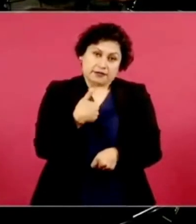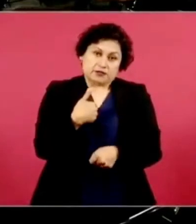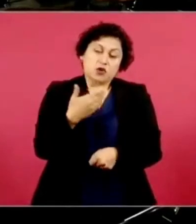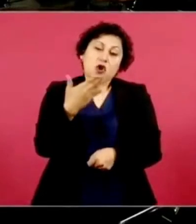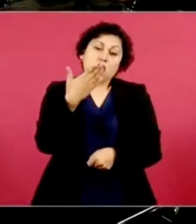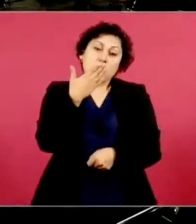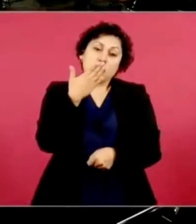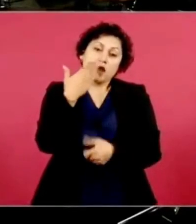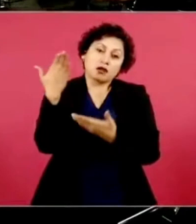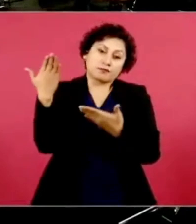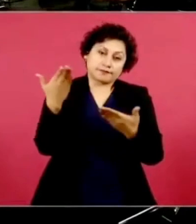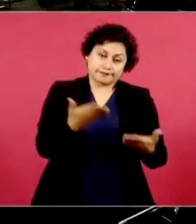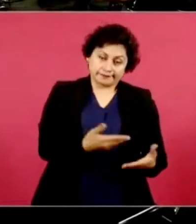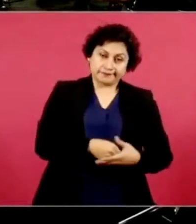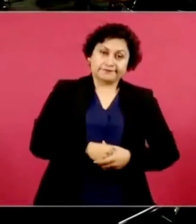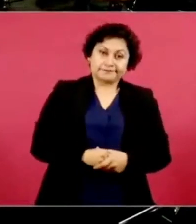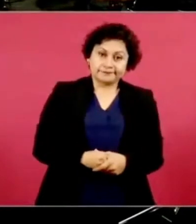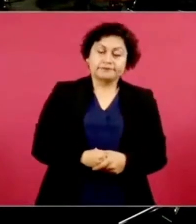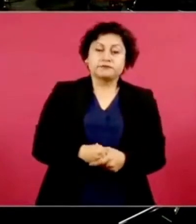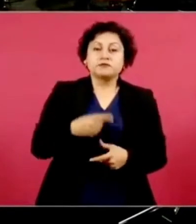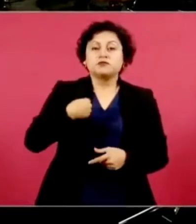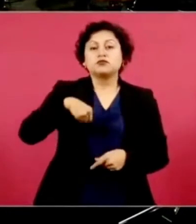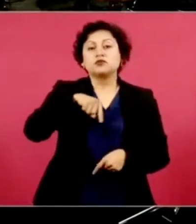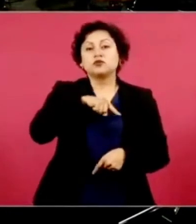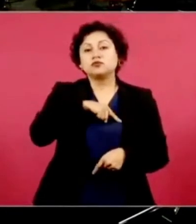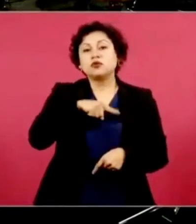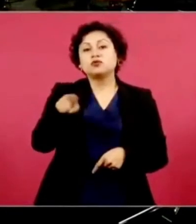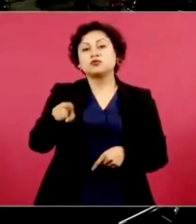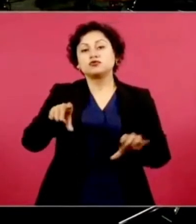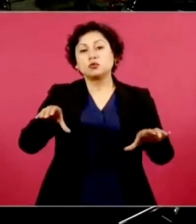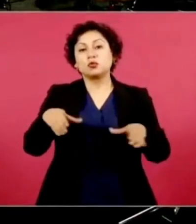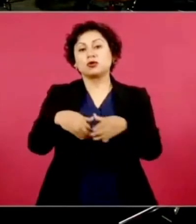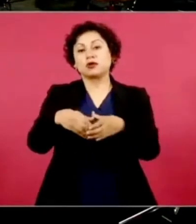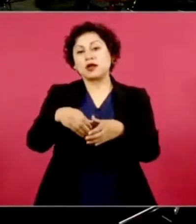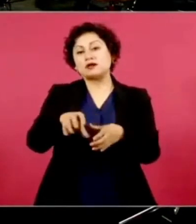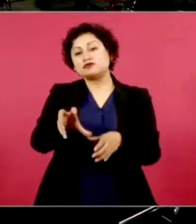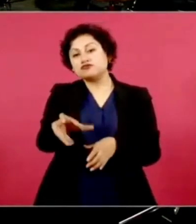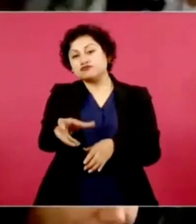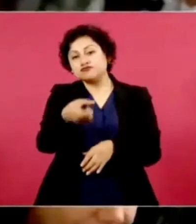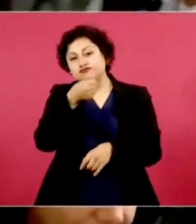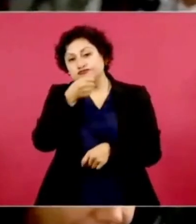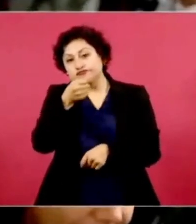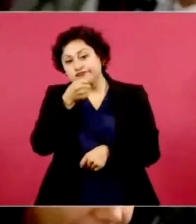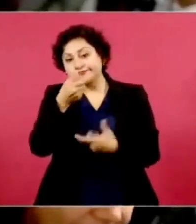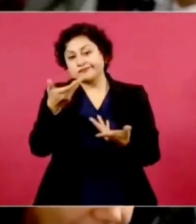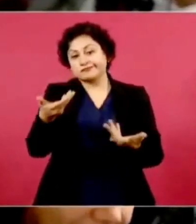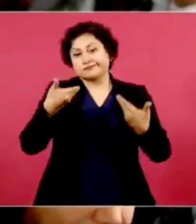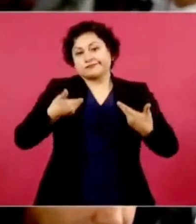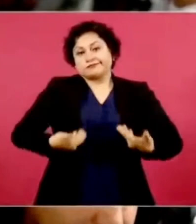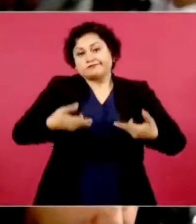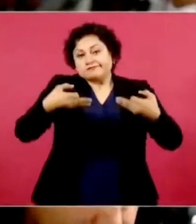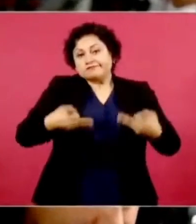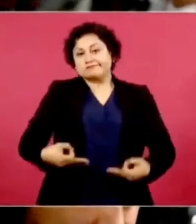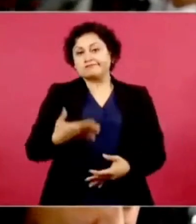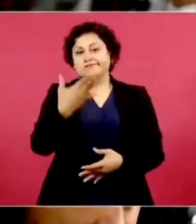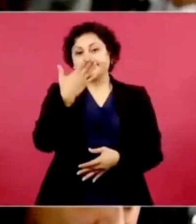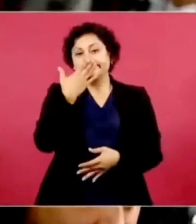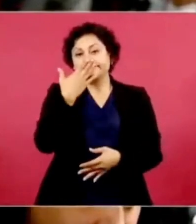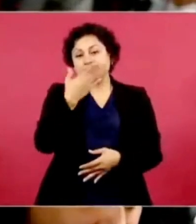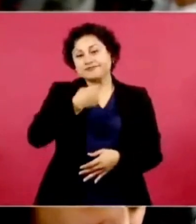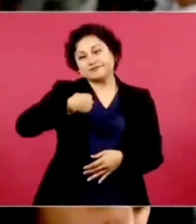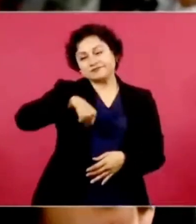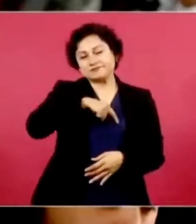Rock and Roll Radio, y pertenecemos a la Asociación Mundial de Radios Comunitarias. Y pues como buen sonorense nos da mucho gusto saber que por